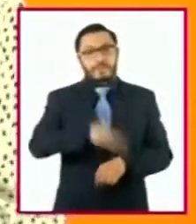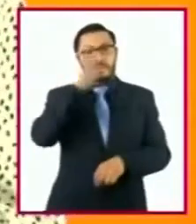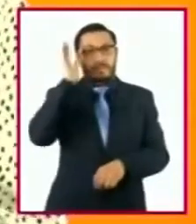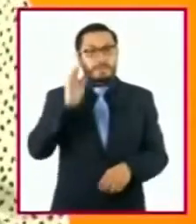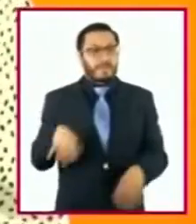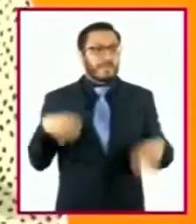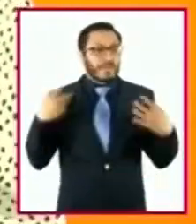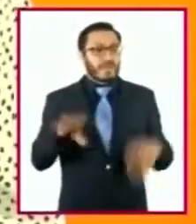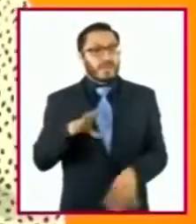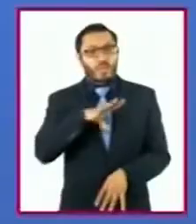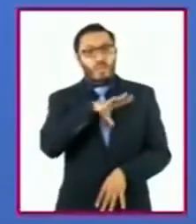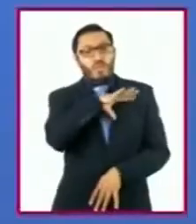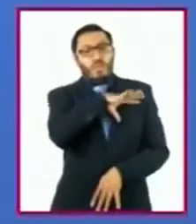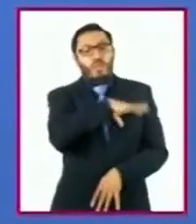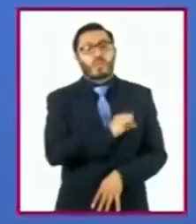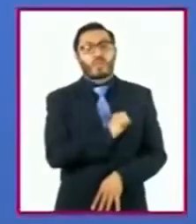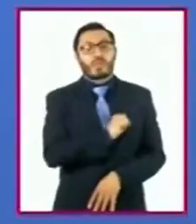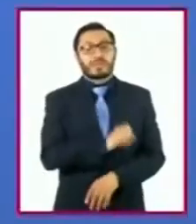los apasionan.